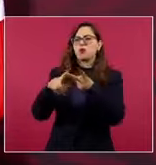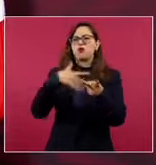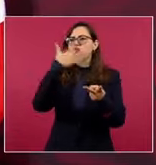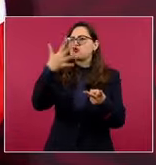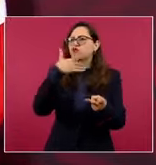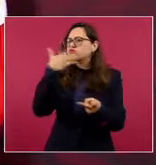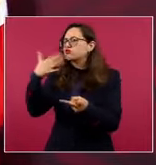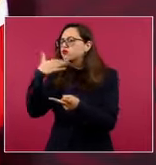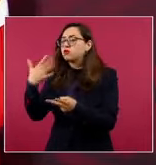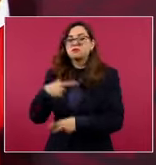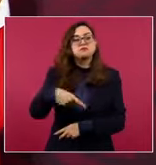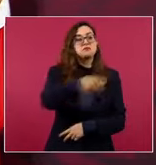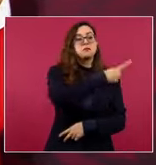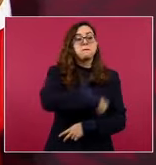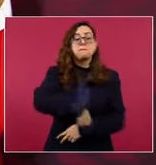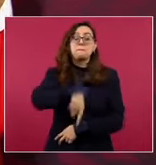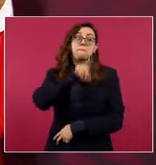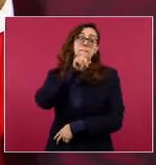corrupción.